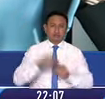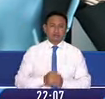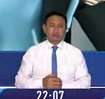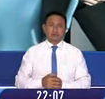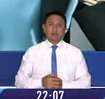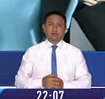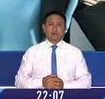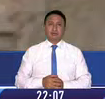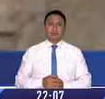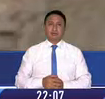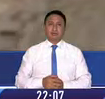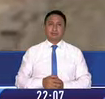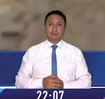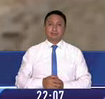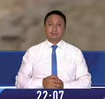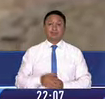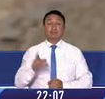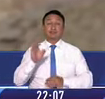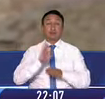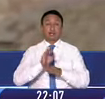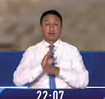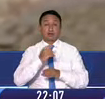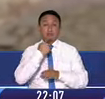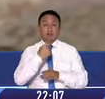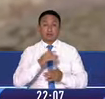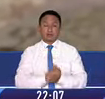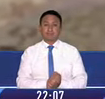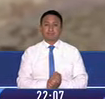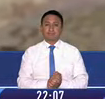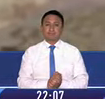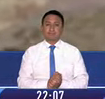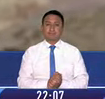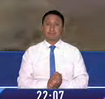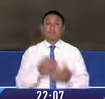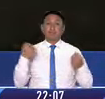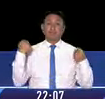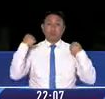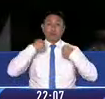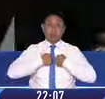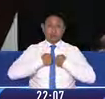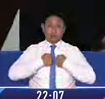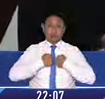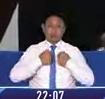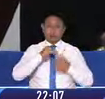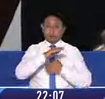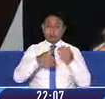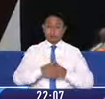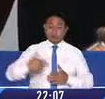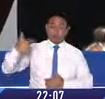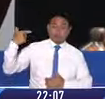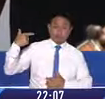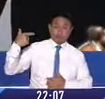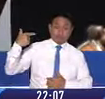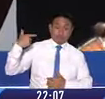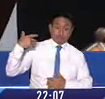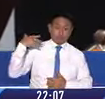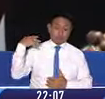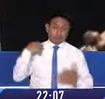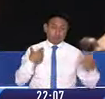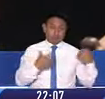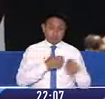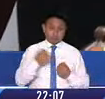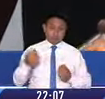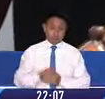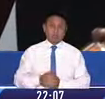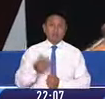pierna. Eso es lo que cuentan los testigos. Y dice que le ha quitado la mochila, todos los asaltó con pistola en mano. Y